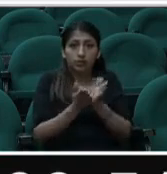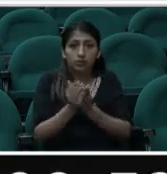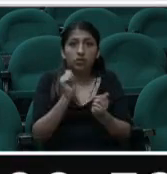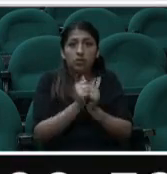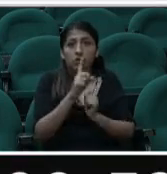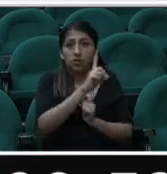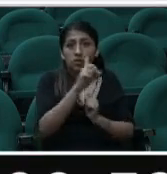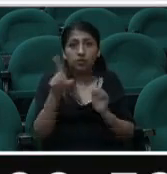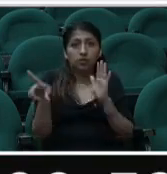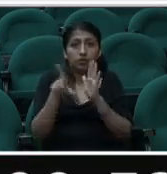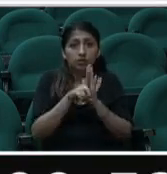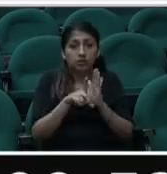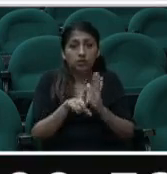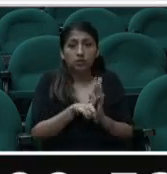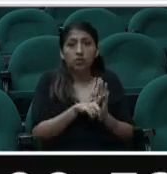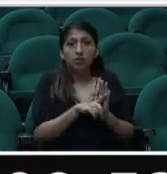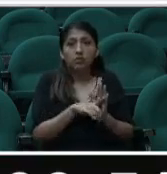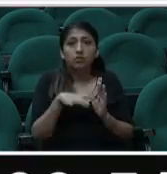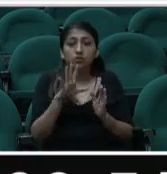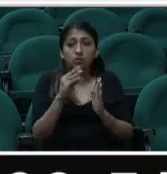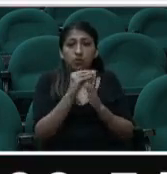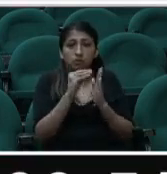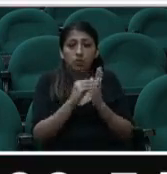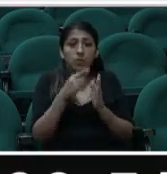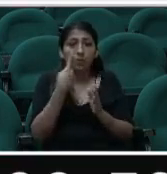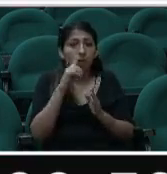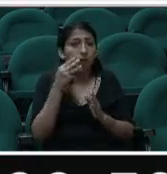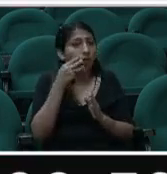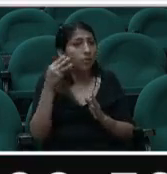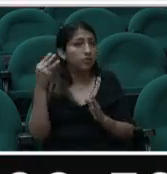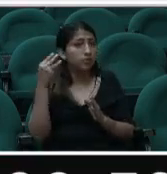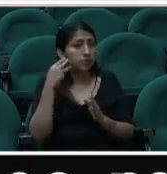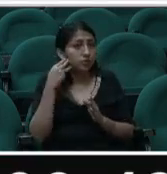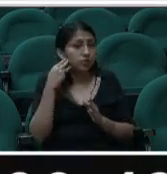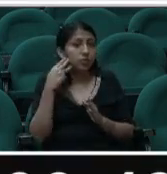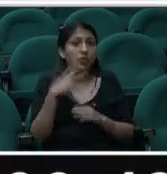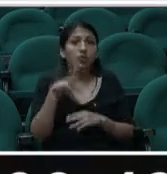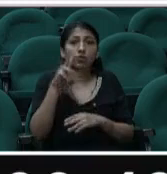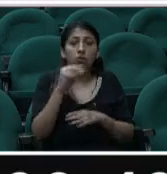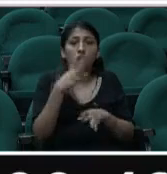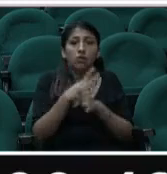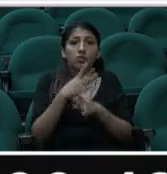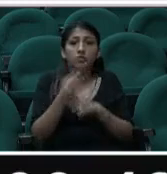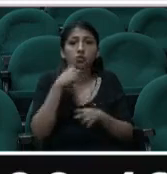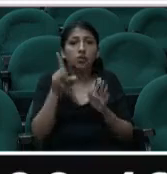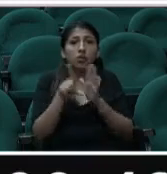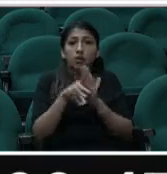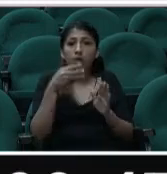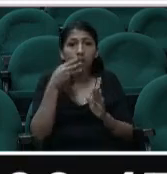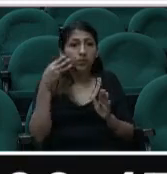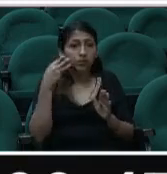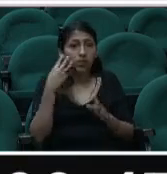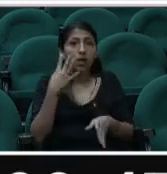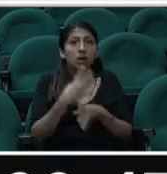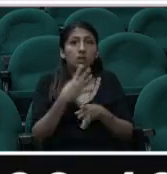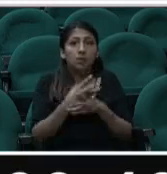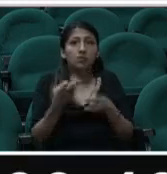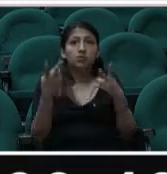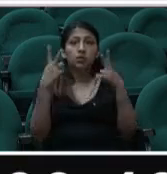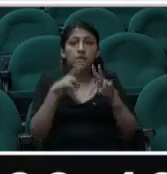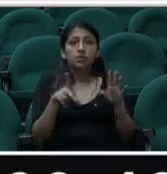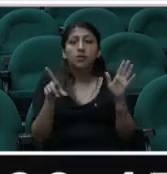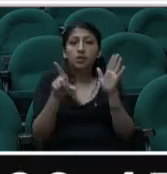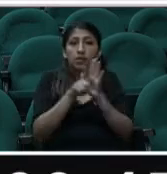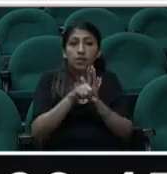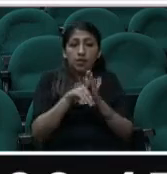en cada una de estas leyes están estipulados para los amazónicos no hablamos sólo de la ley amazónica hablamos también de